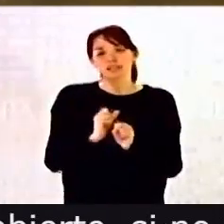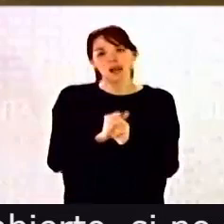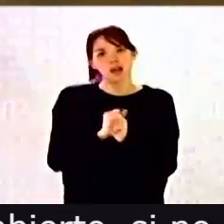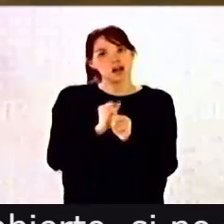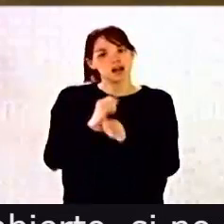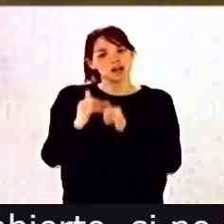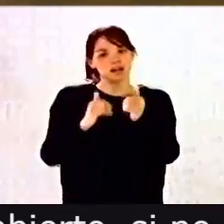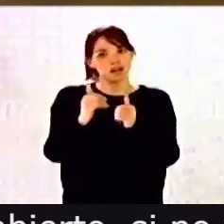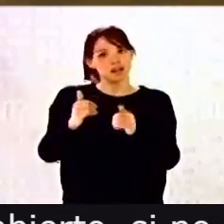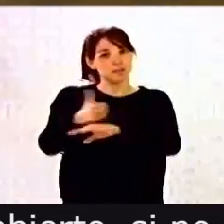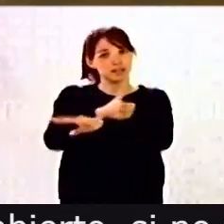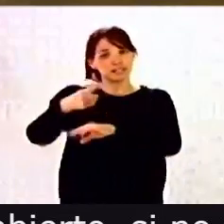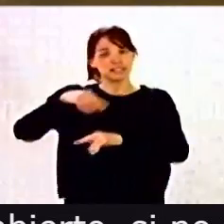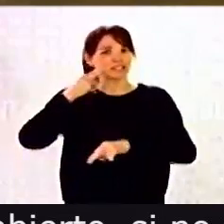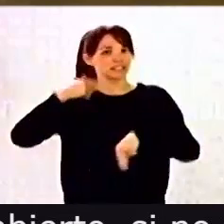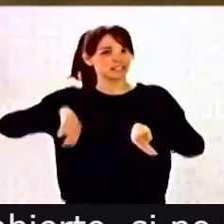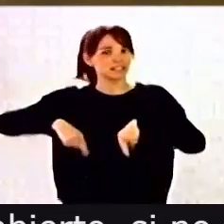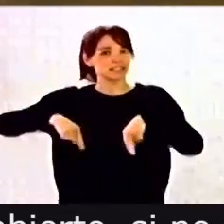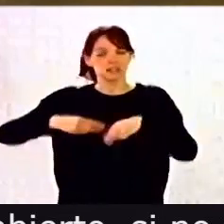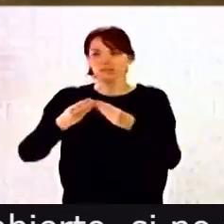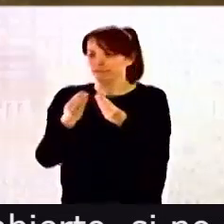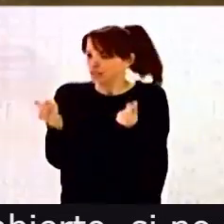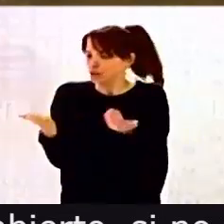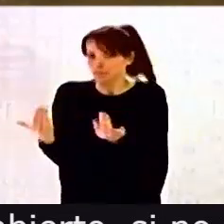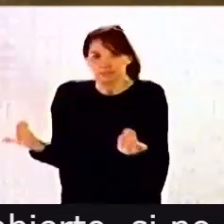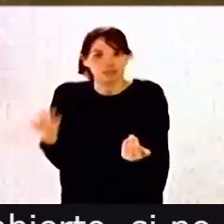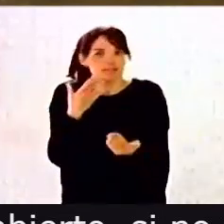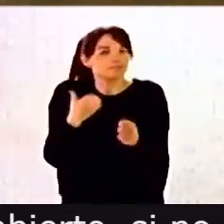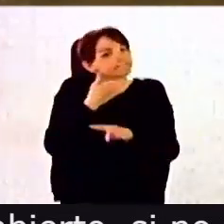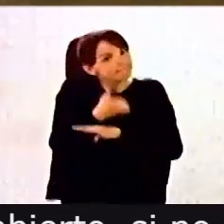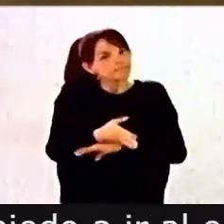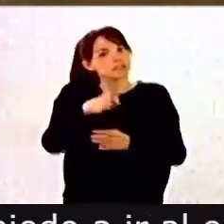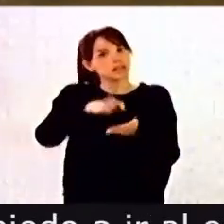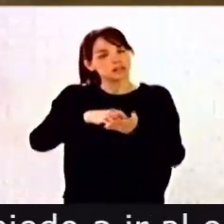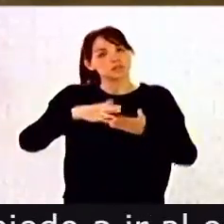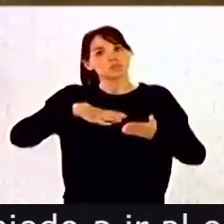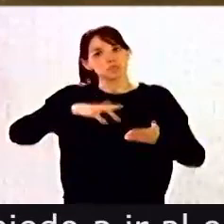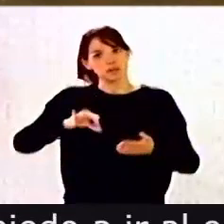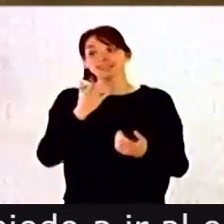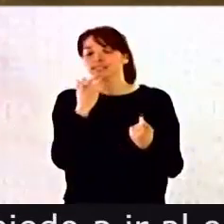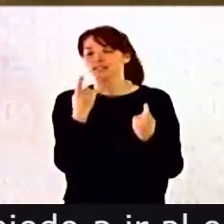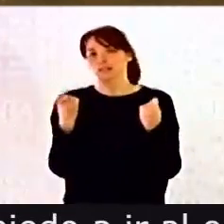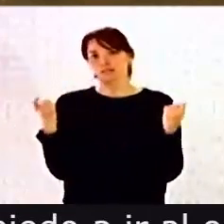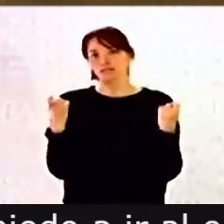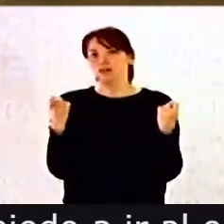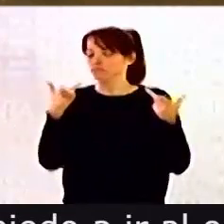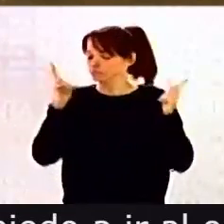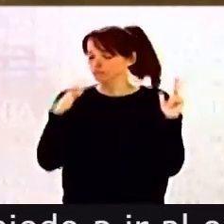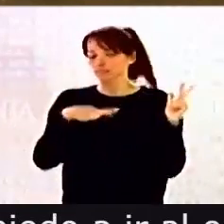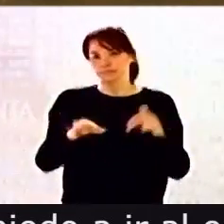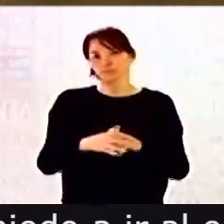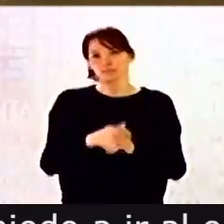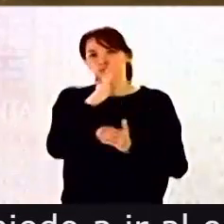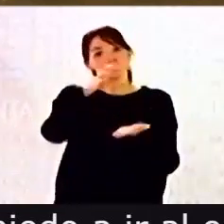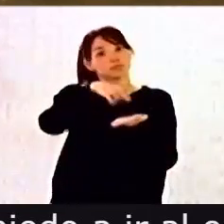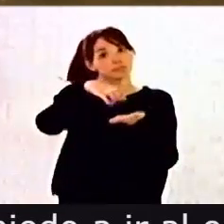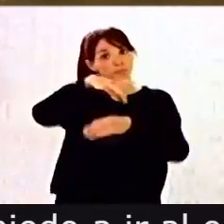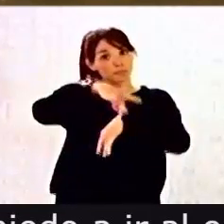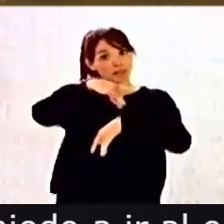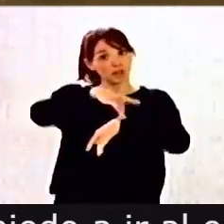la población el miedo a acudir a los centros sanitarios cuando lo necesitan, porque en los centros